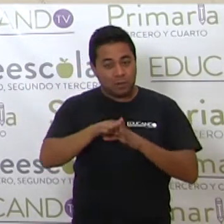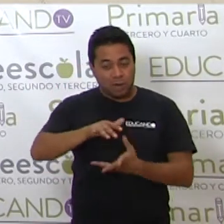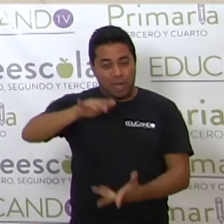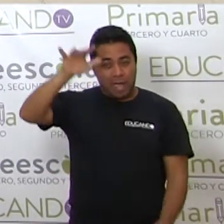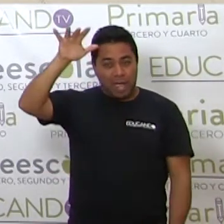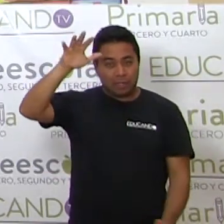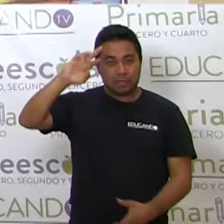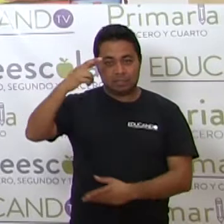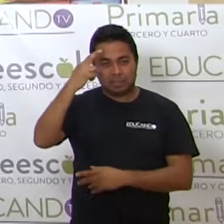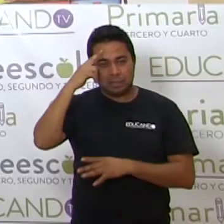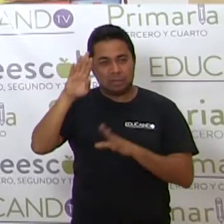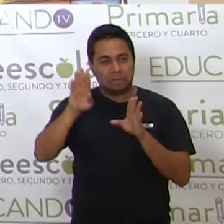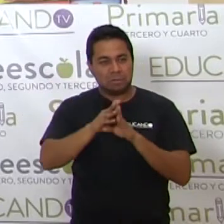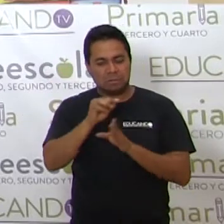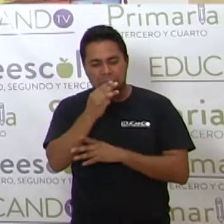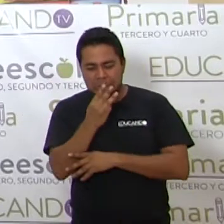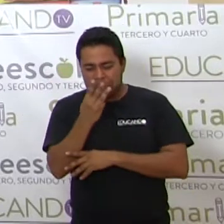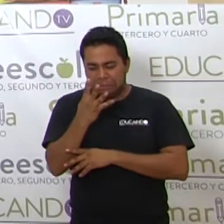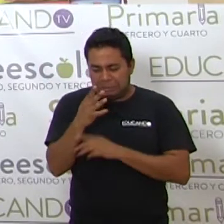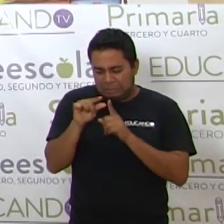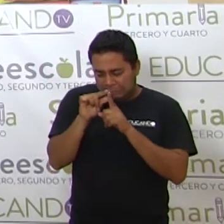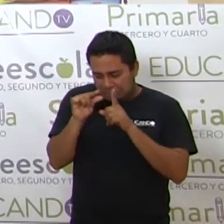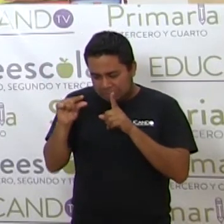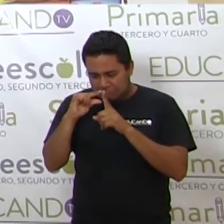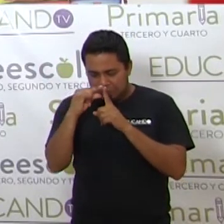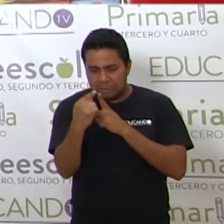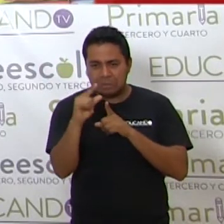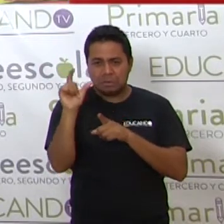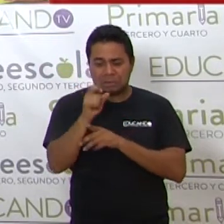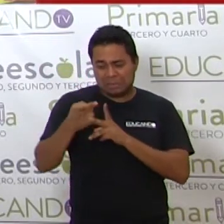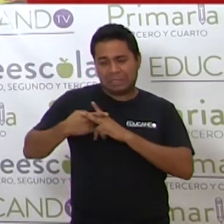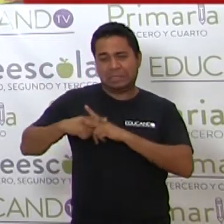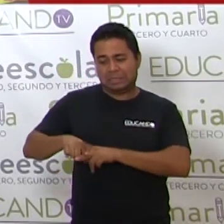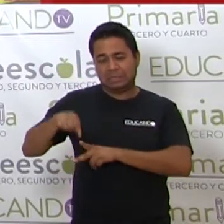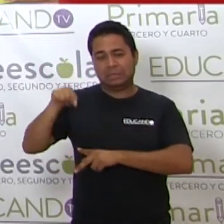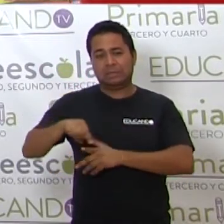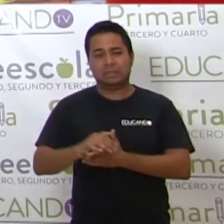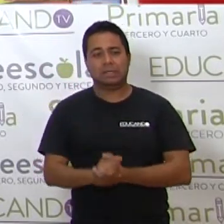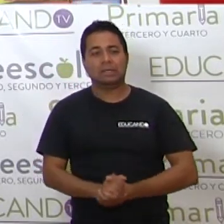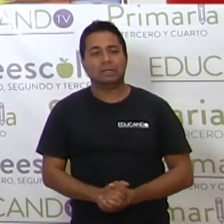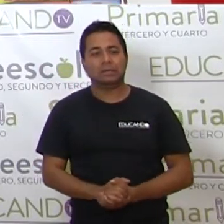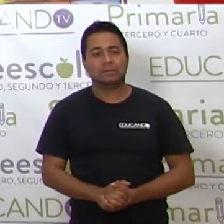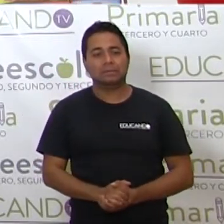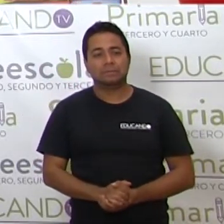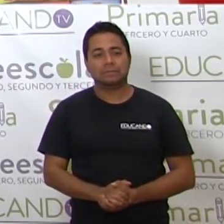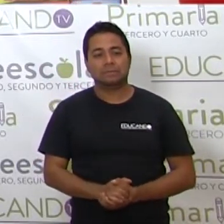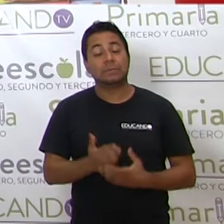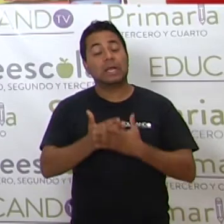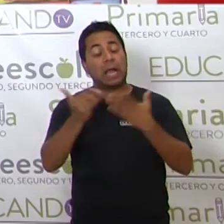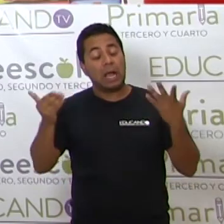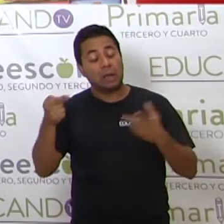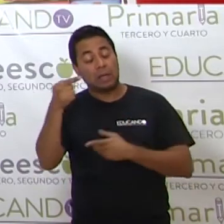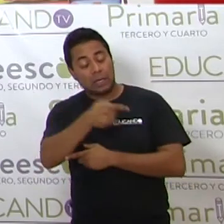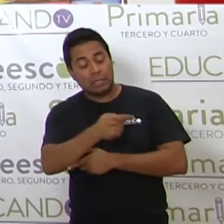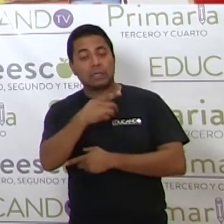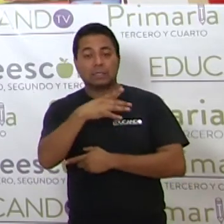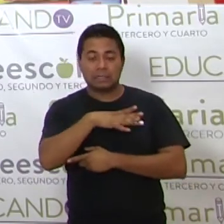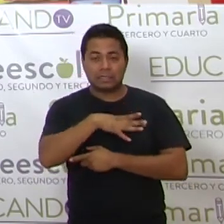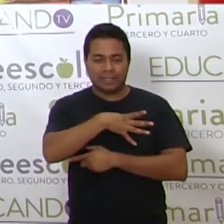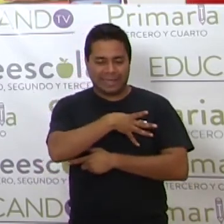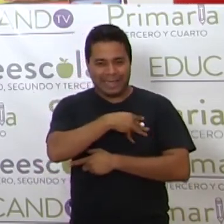color que eran como tres o cuatro ojitos cuando comenzamos con el programa y ahora ya es ya tiene